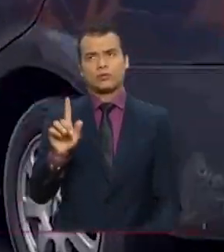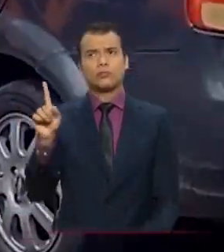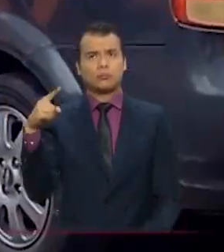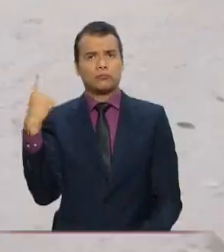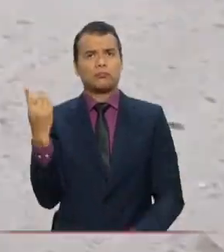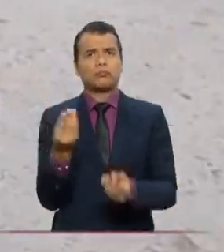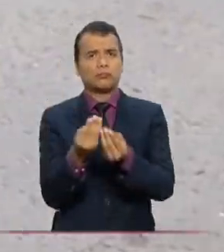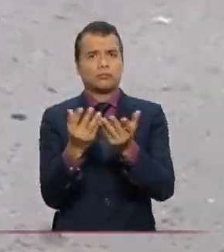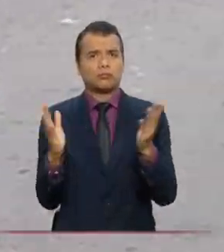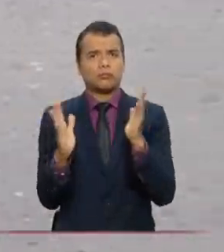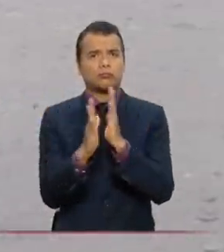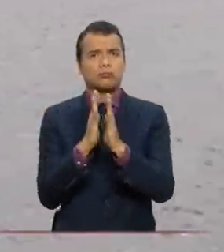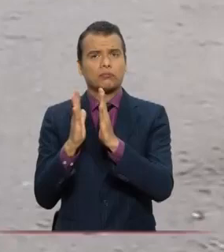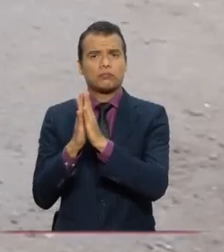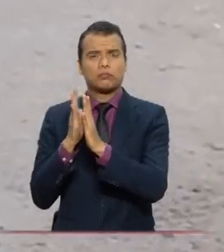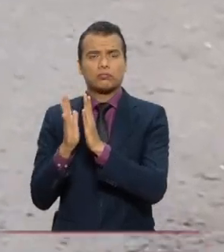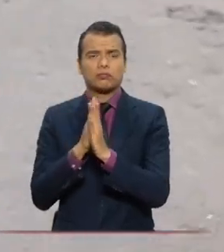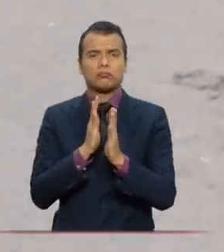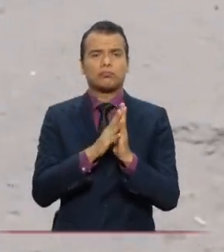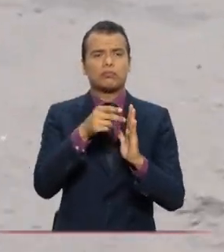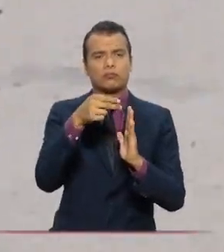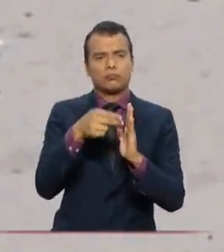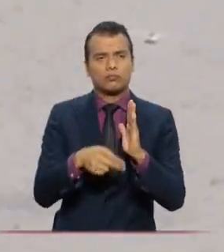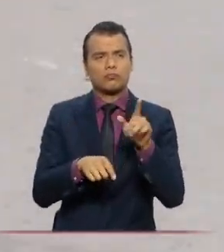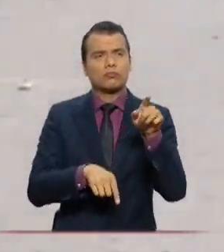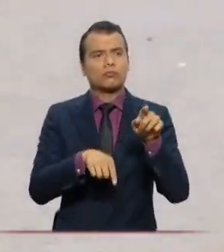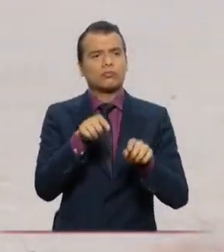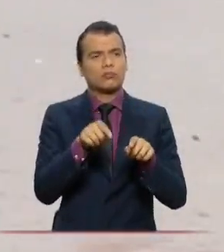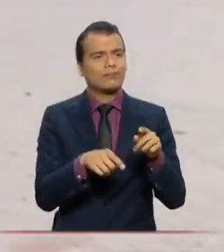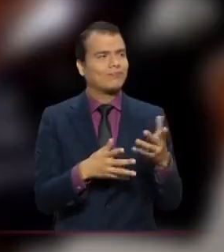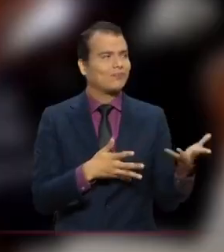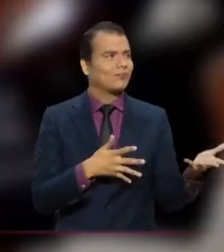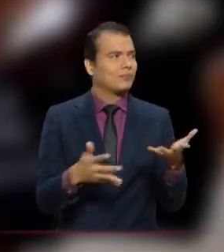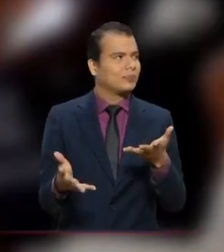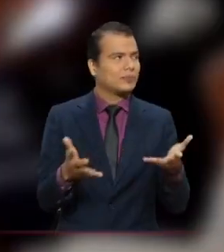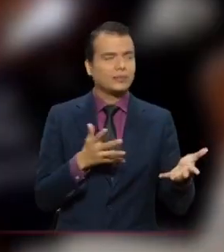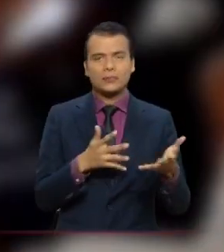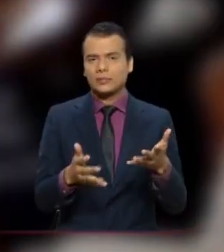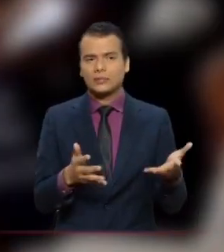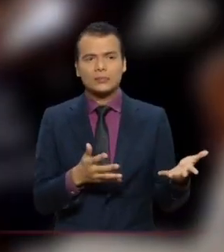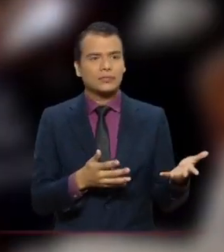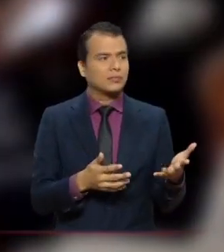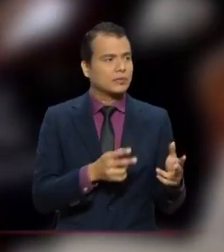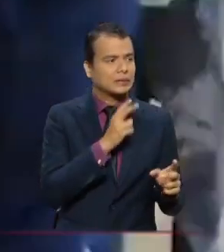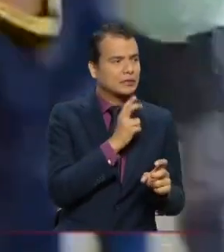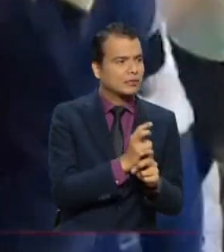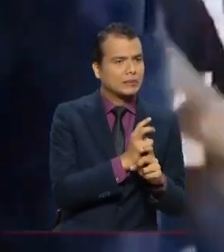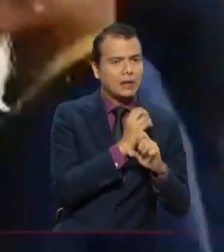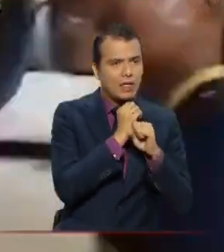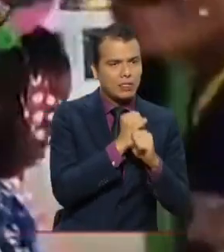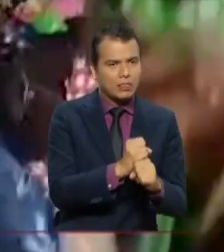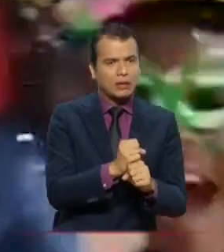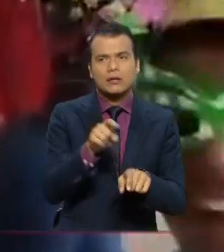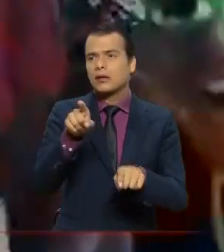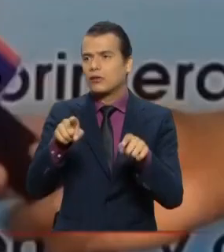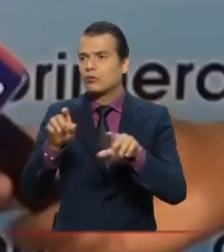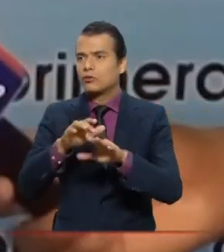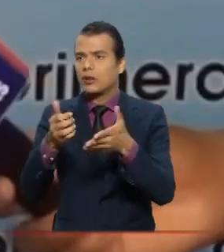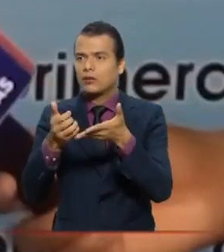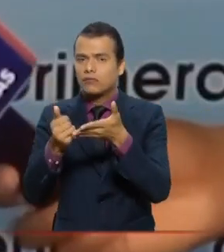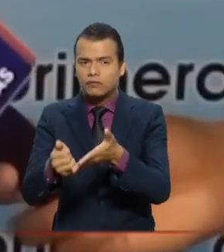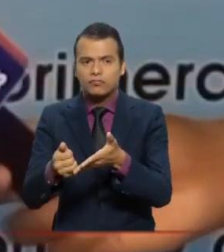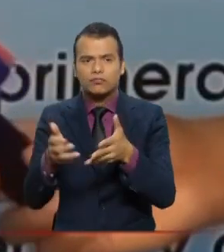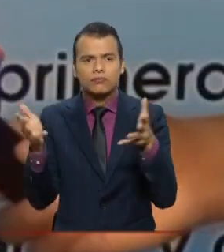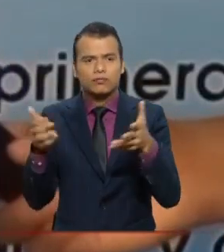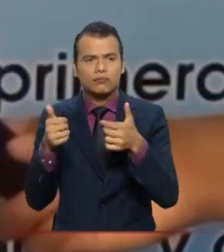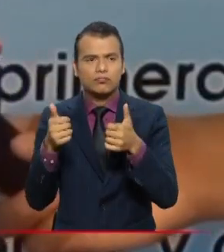escuchan en la Galería de Palmira, algunos metidos en callejones sin salida y otros que con el paso del tiempo han encontrado una luz de esperanza. He